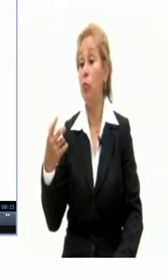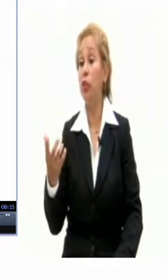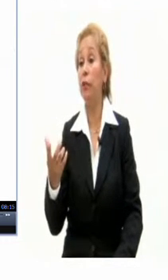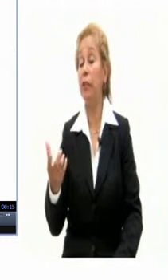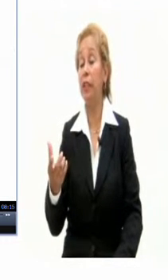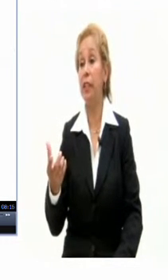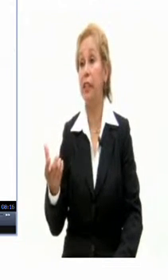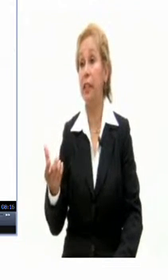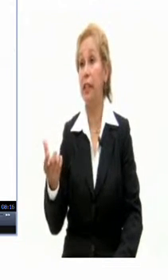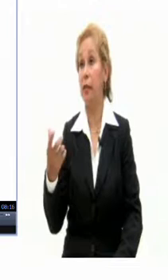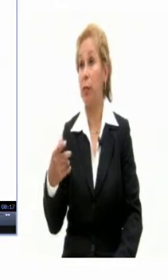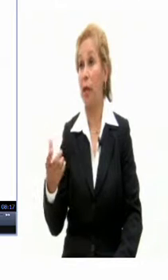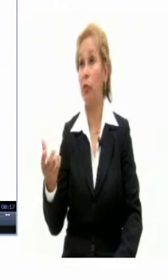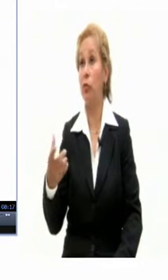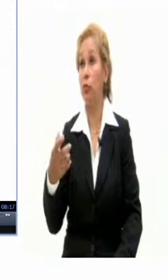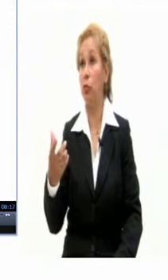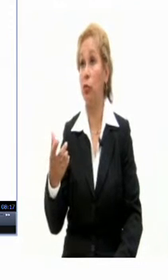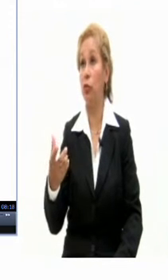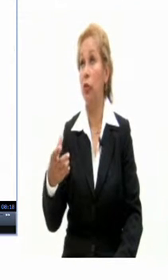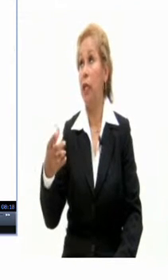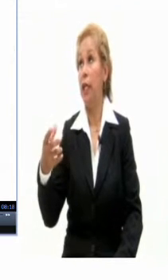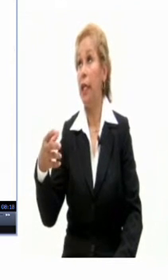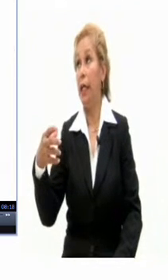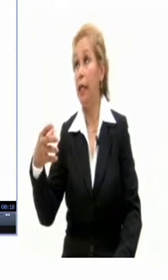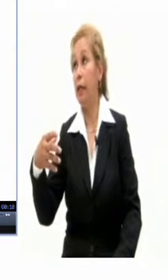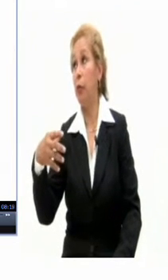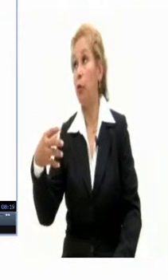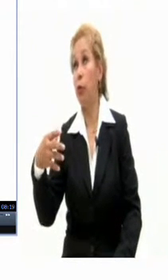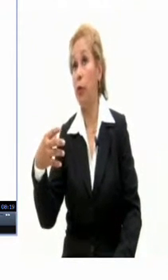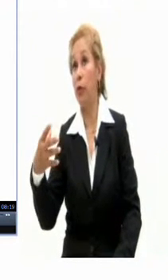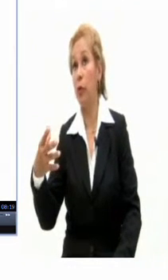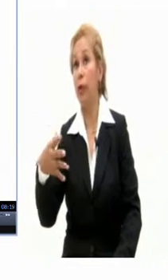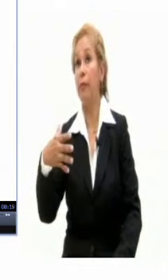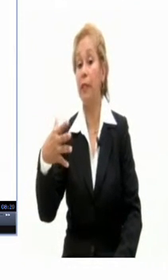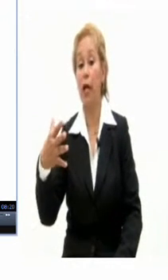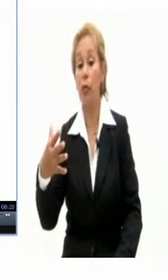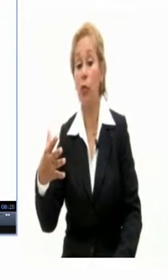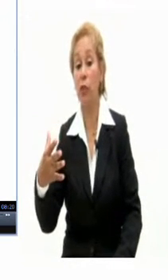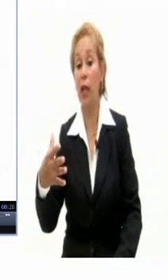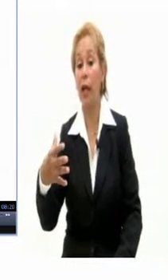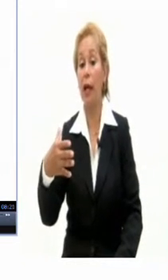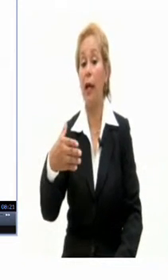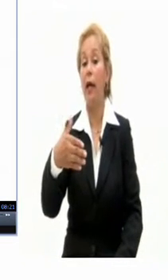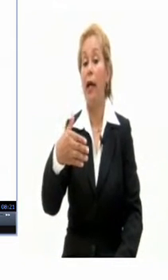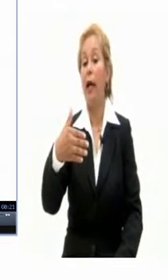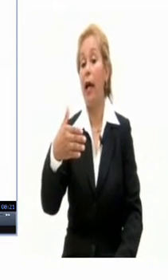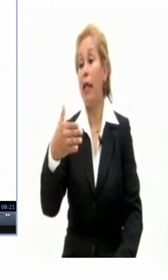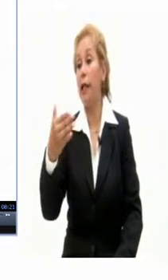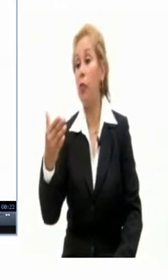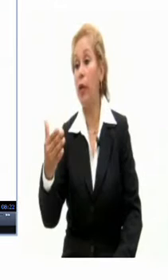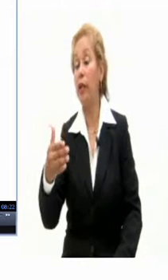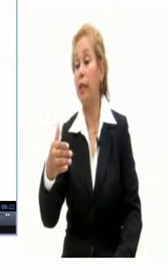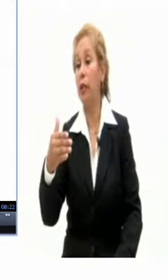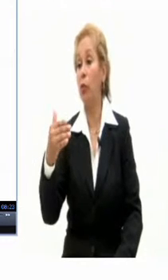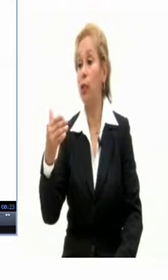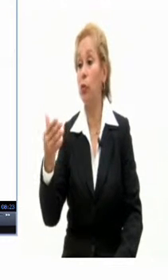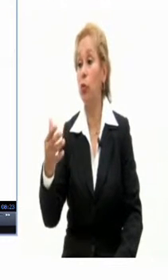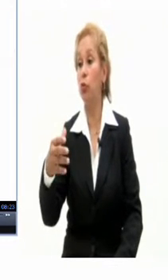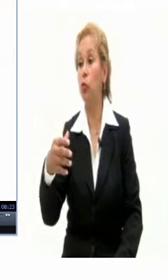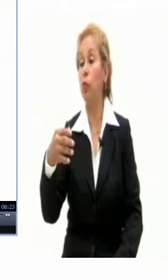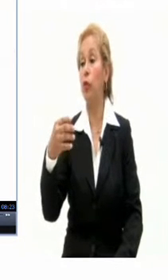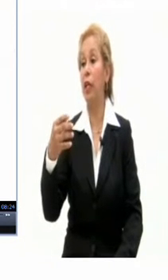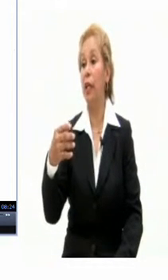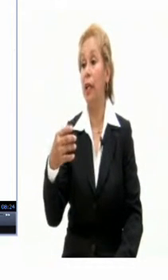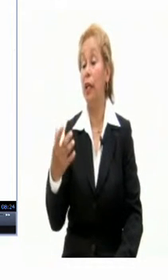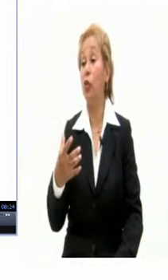¿no? Muchas veces, estimados, nosotros de pronto, pues, ¿no?, empezamos a dar vueltas a